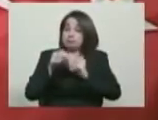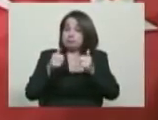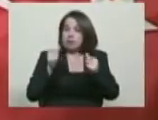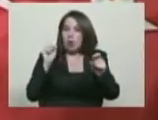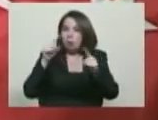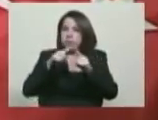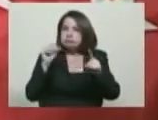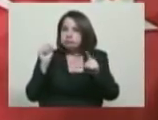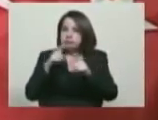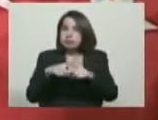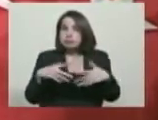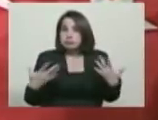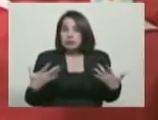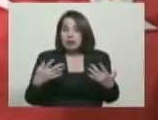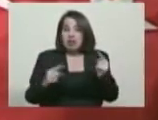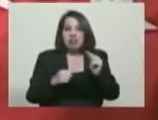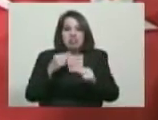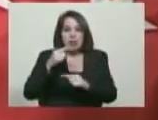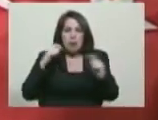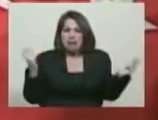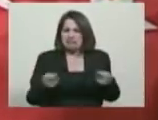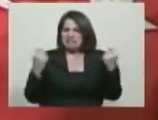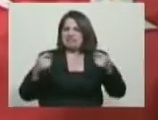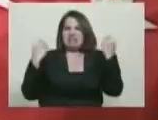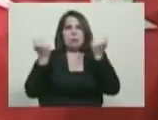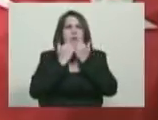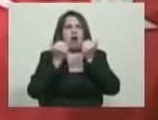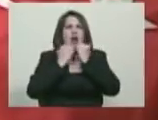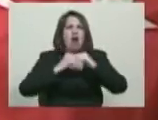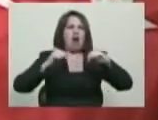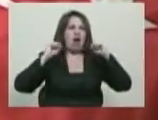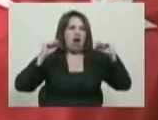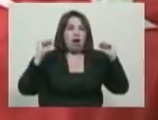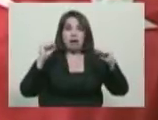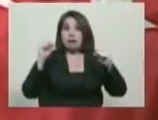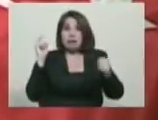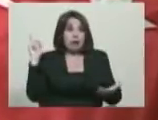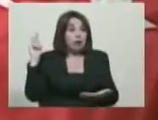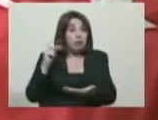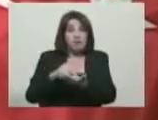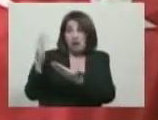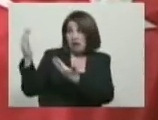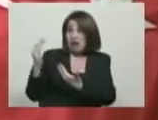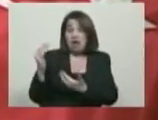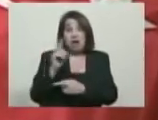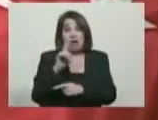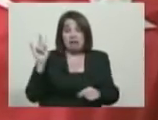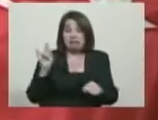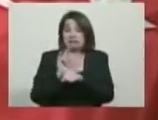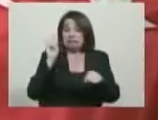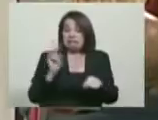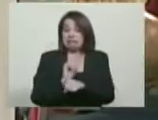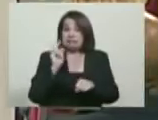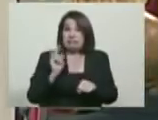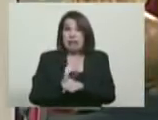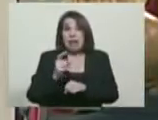Y después de una campaña, presidente, brutal para que Nicolás Maduro no fuera a la toma de posesión, todos los